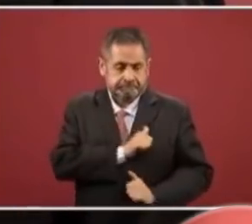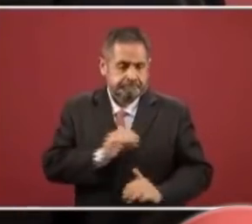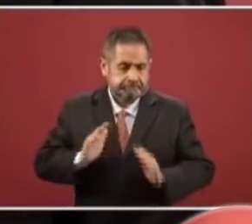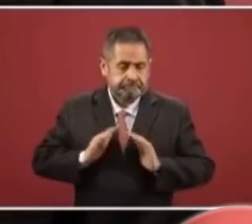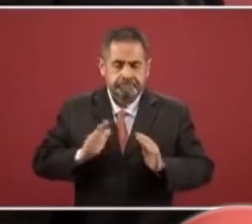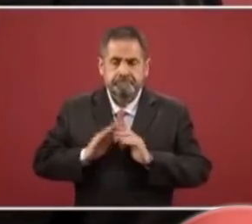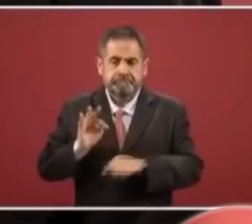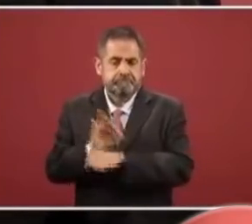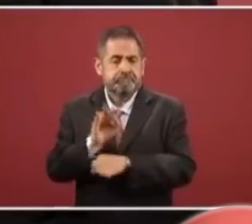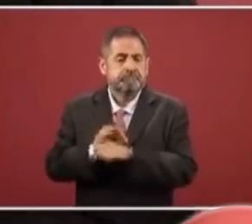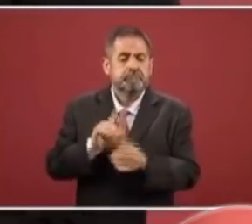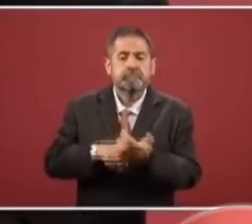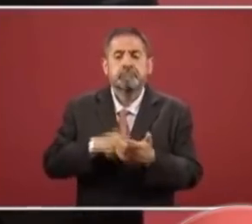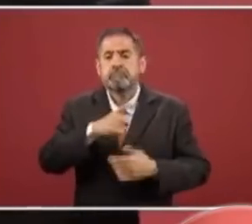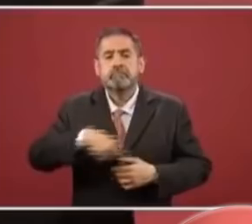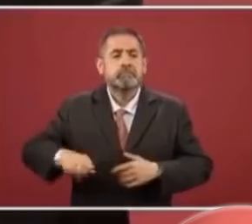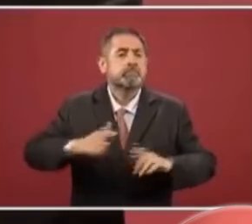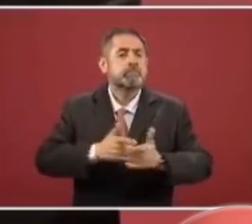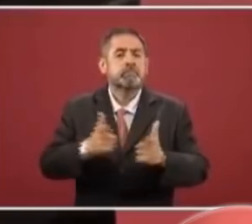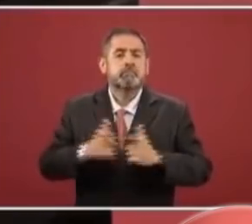sistema político